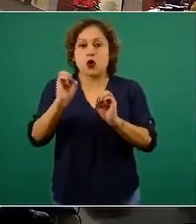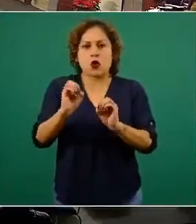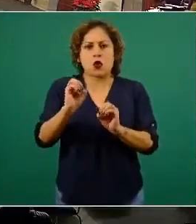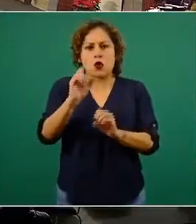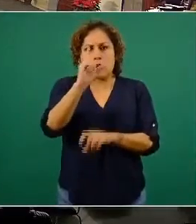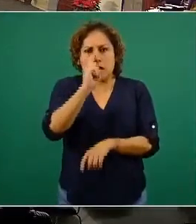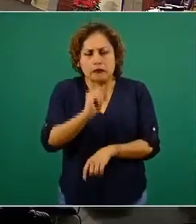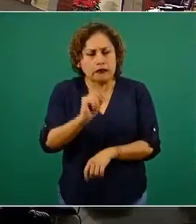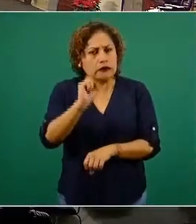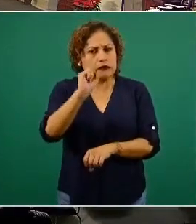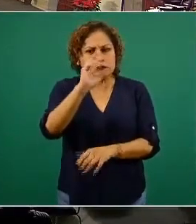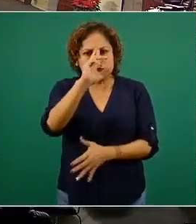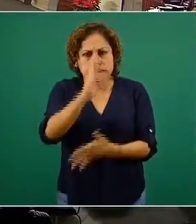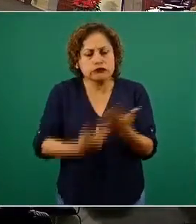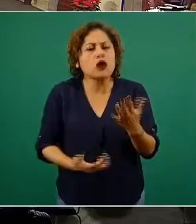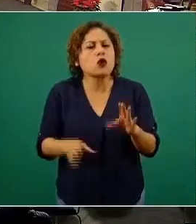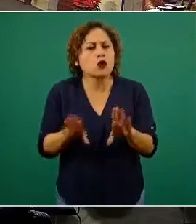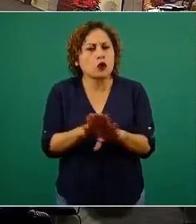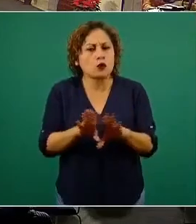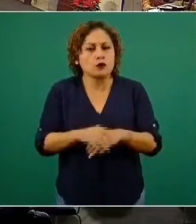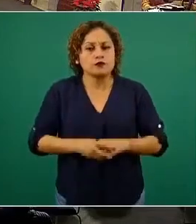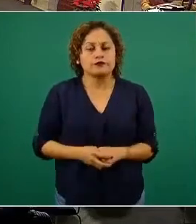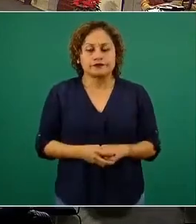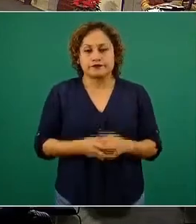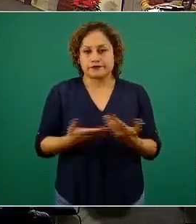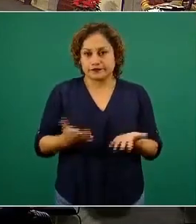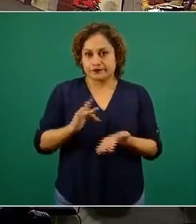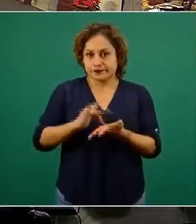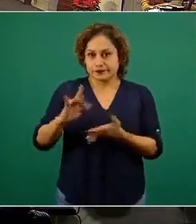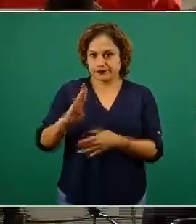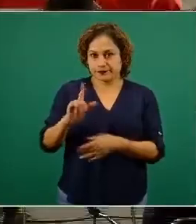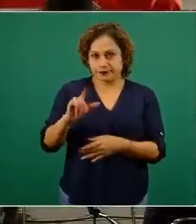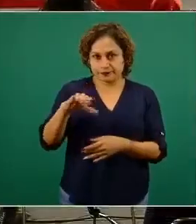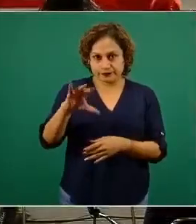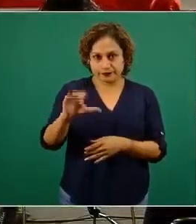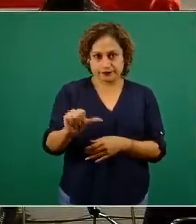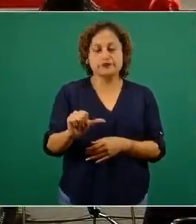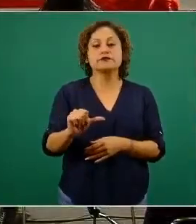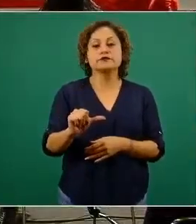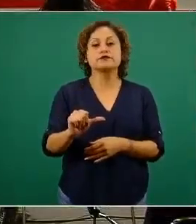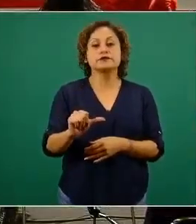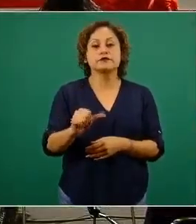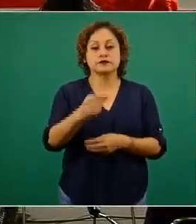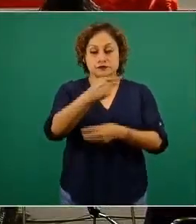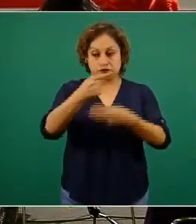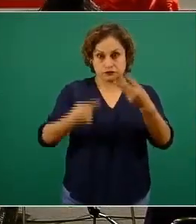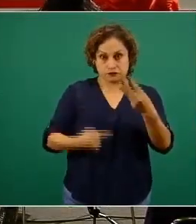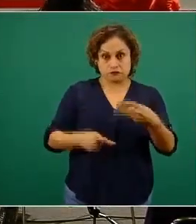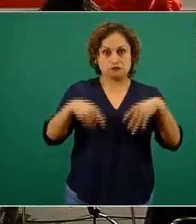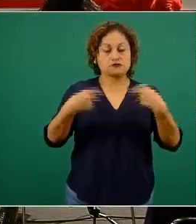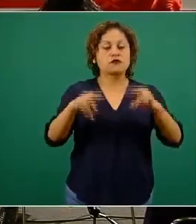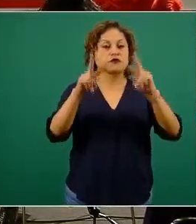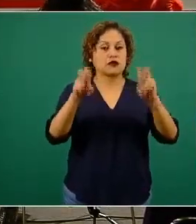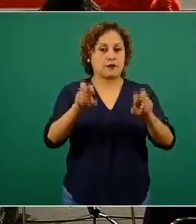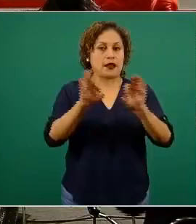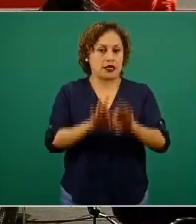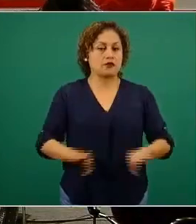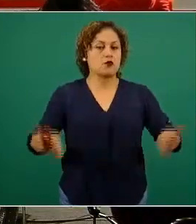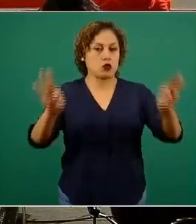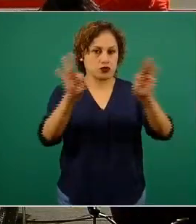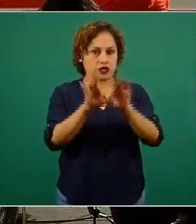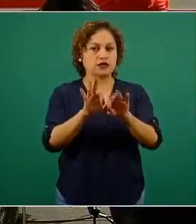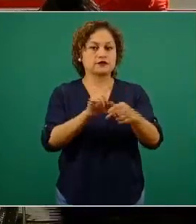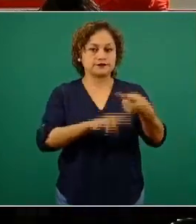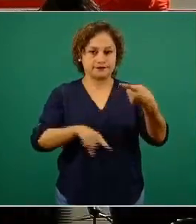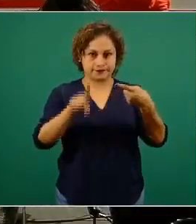gracias, Blanca. Todos estos elementos son de importante interés público. Comentemos el primero. Lo que comenta